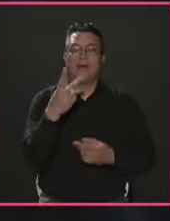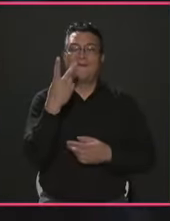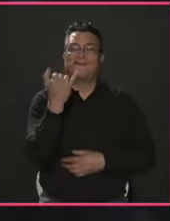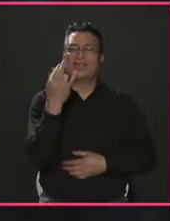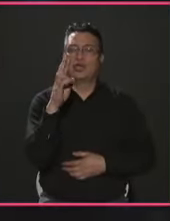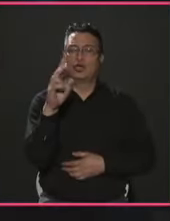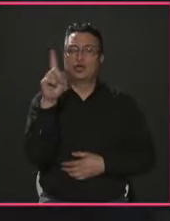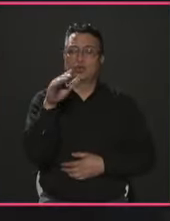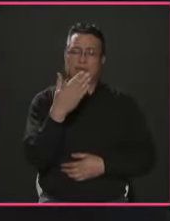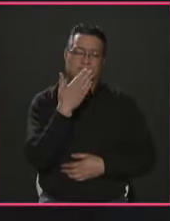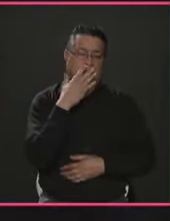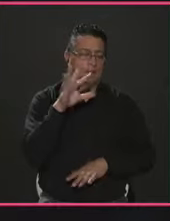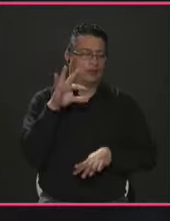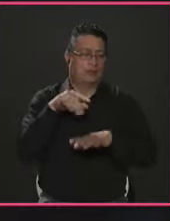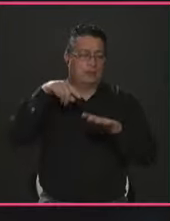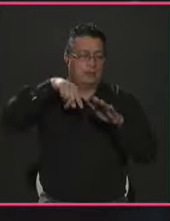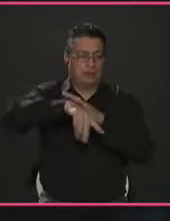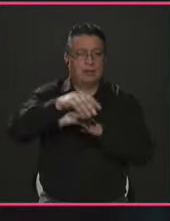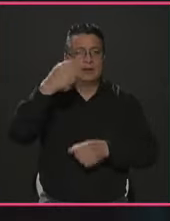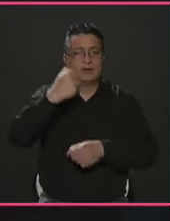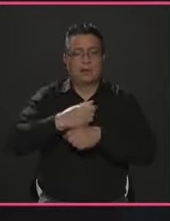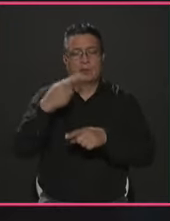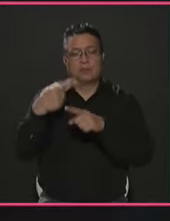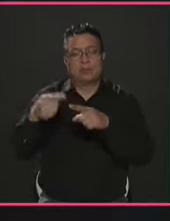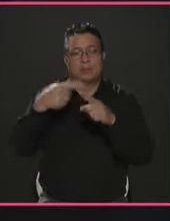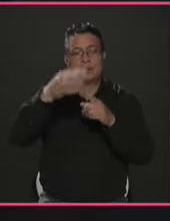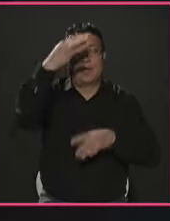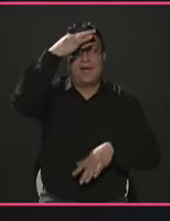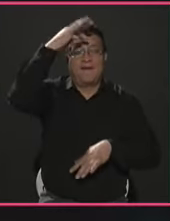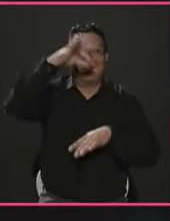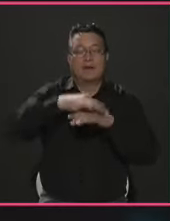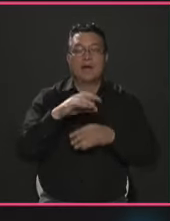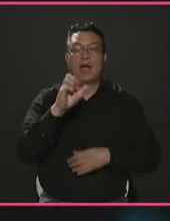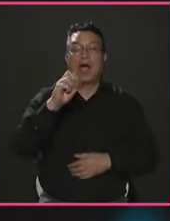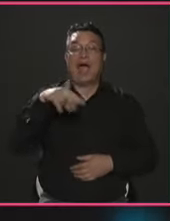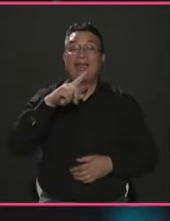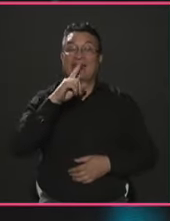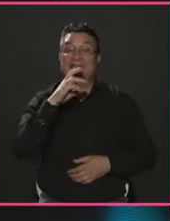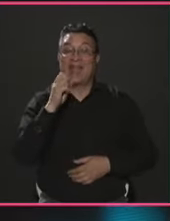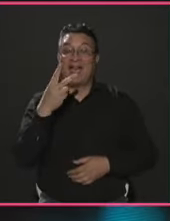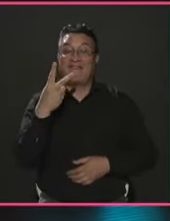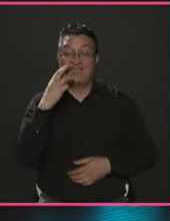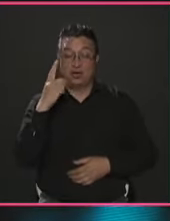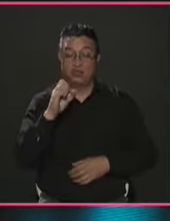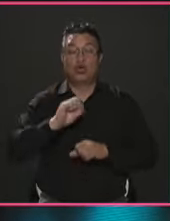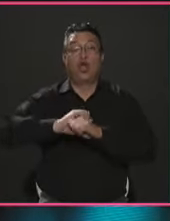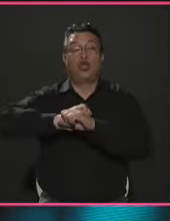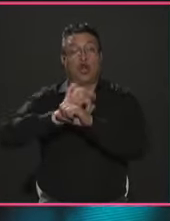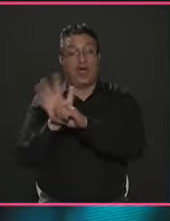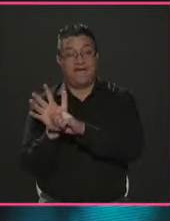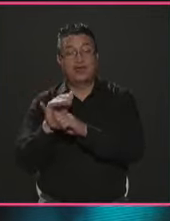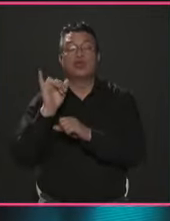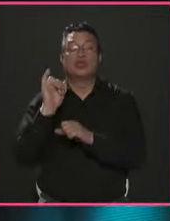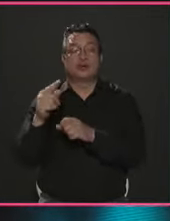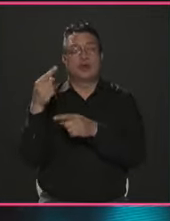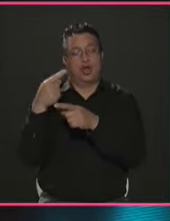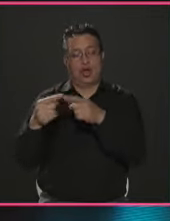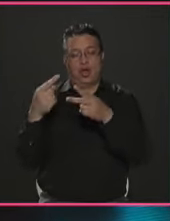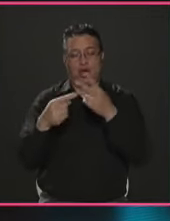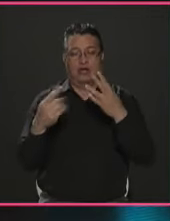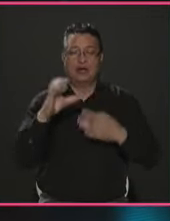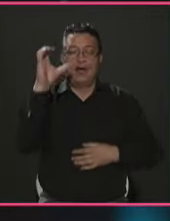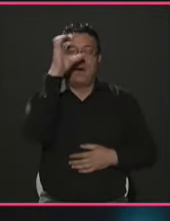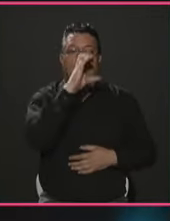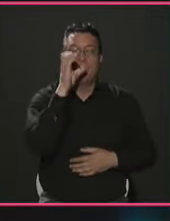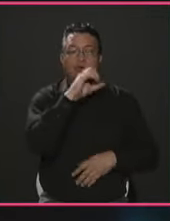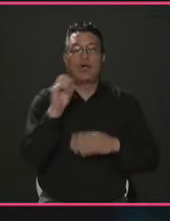trabajando en muchísimas enfermedades No anav virus coronavirus y otras más también para buscar no